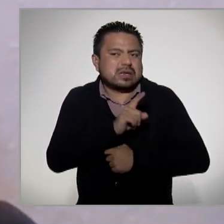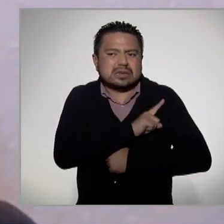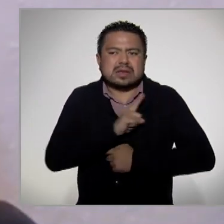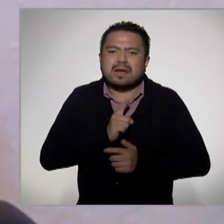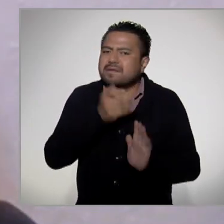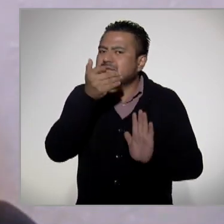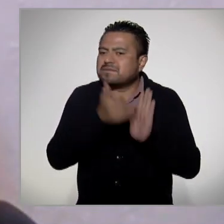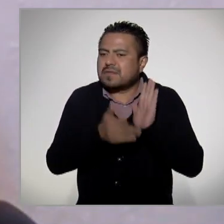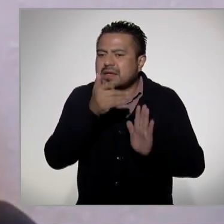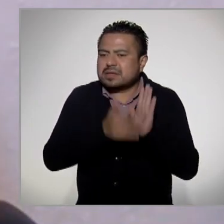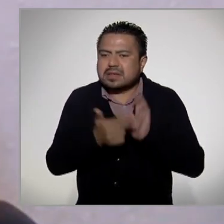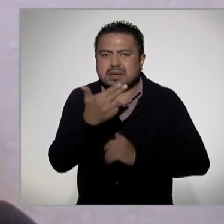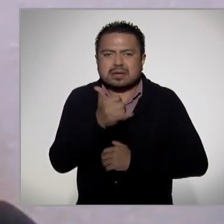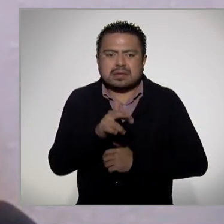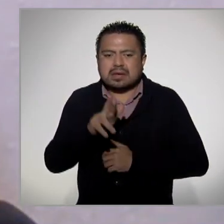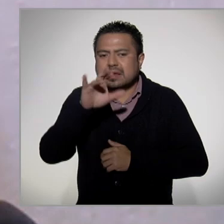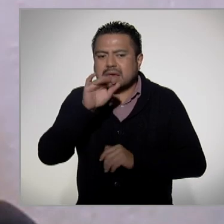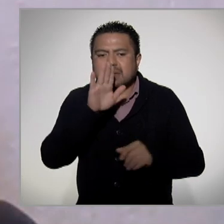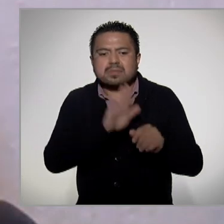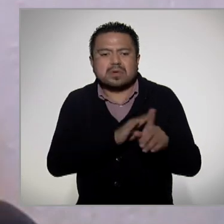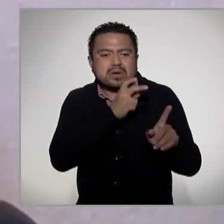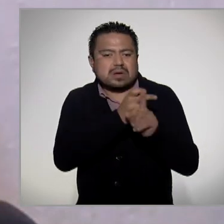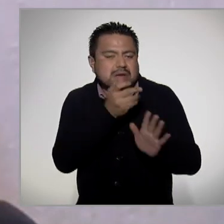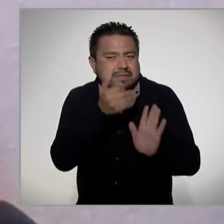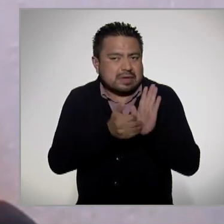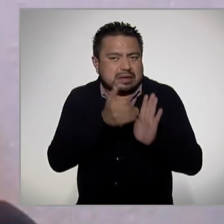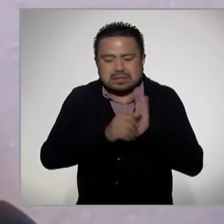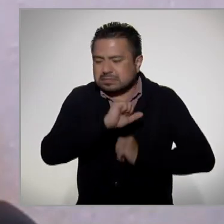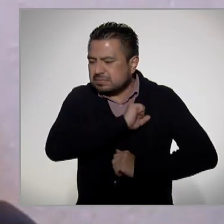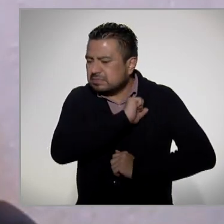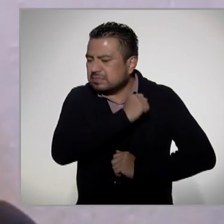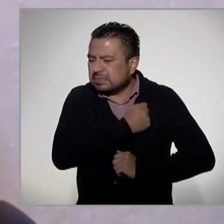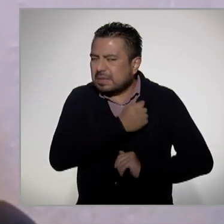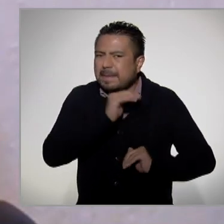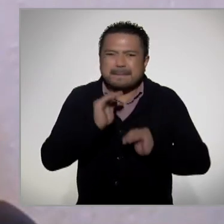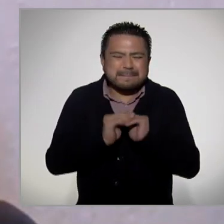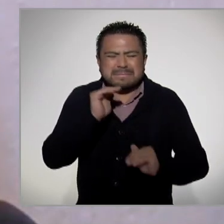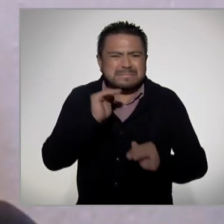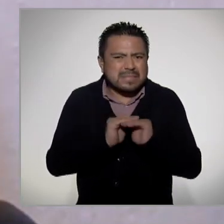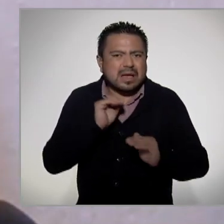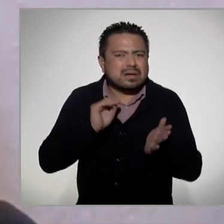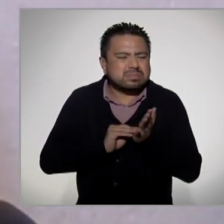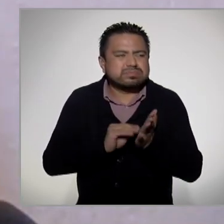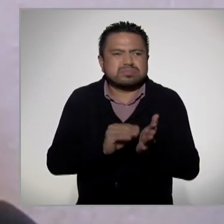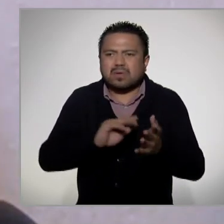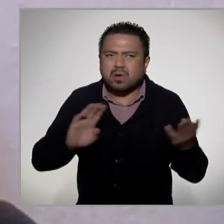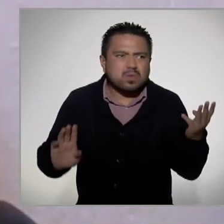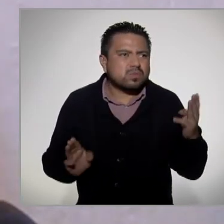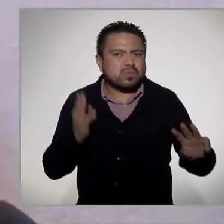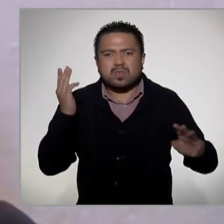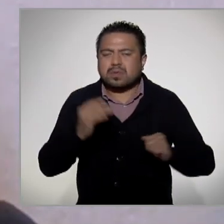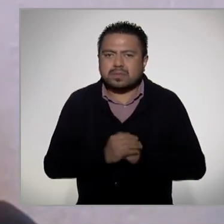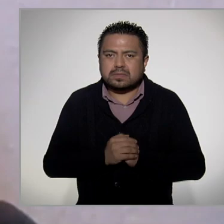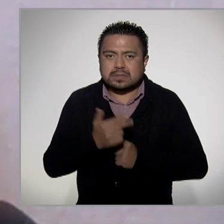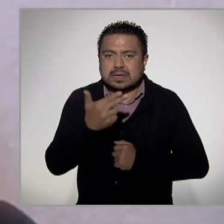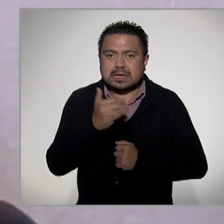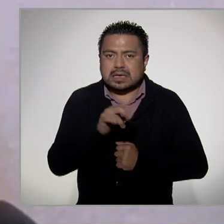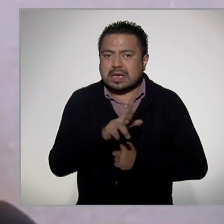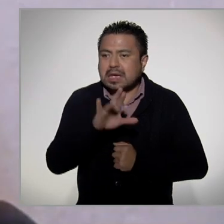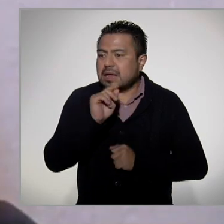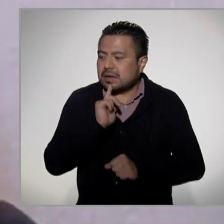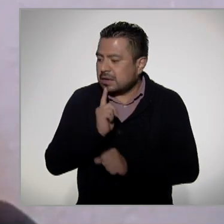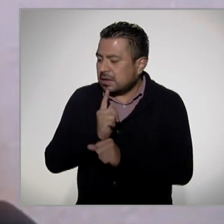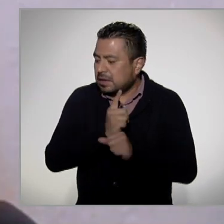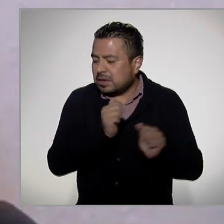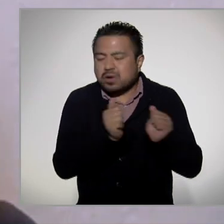falta de hierro por lo que es la deficiencia nutricional con más prevalencia en el mundo el hierro lo encontramos en